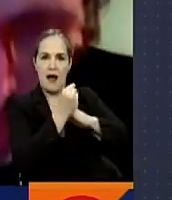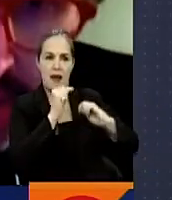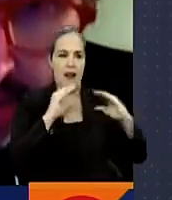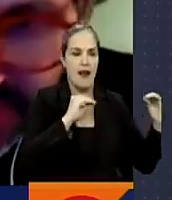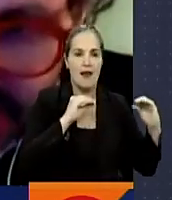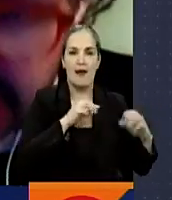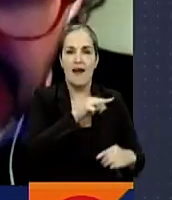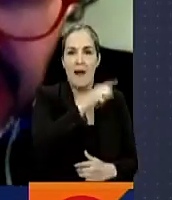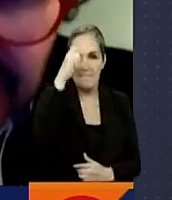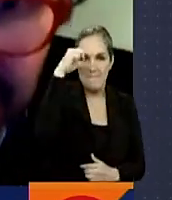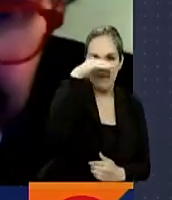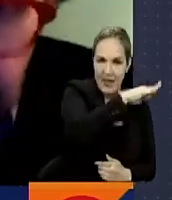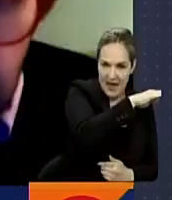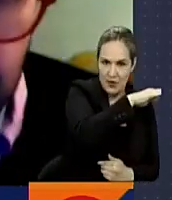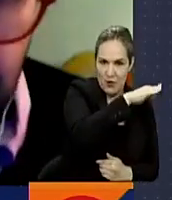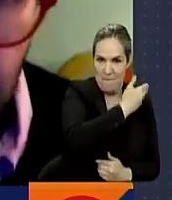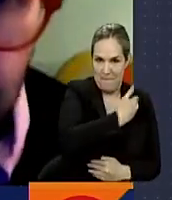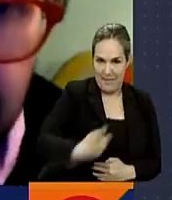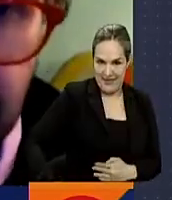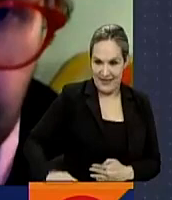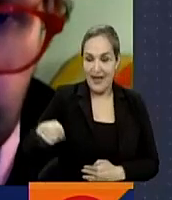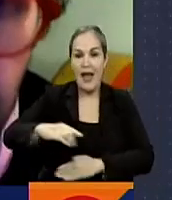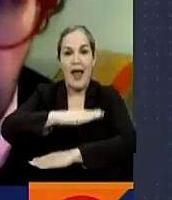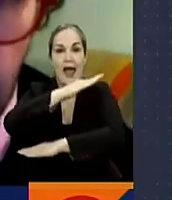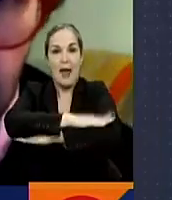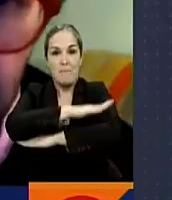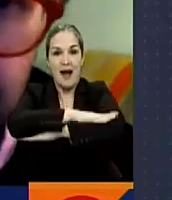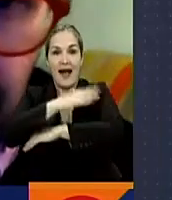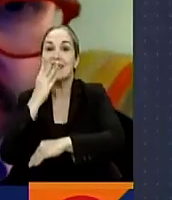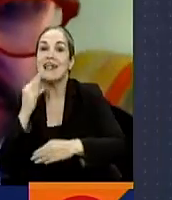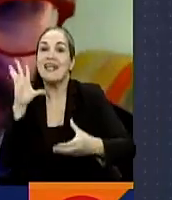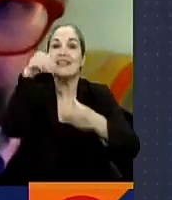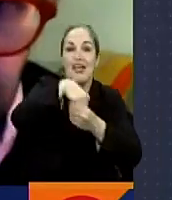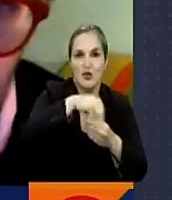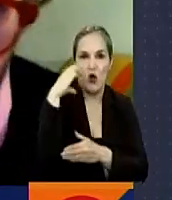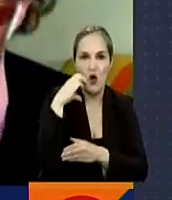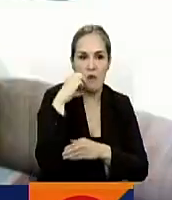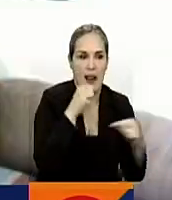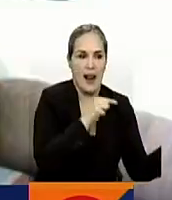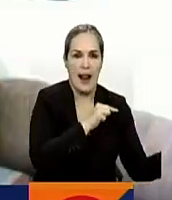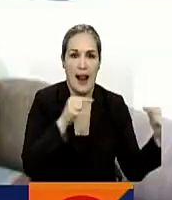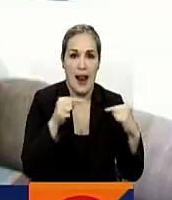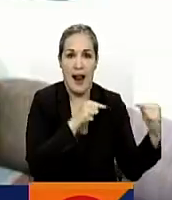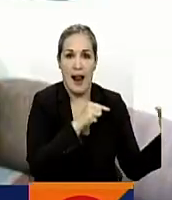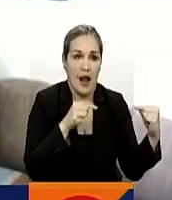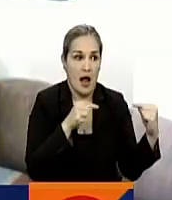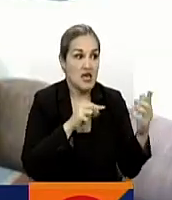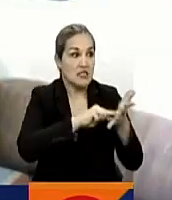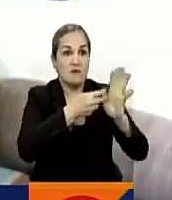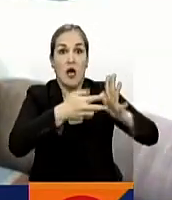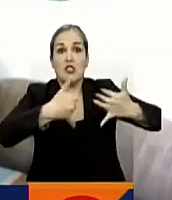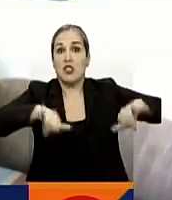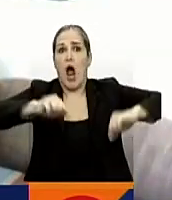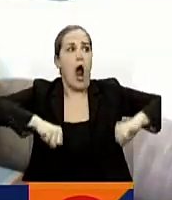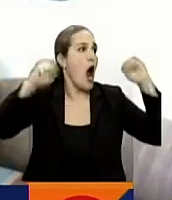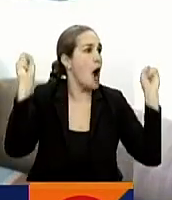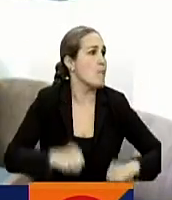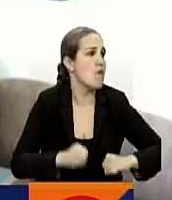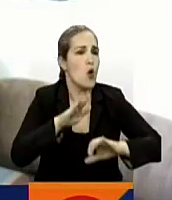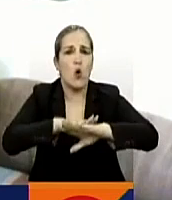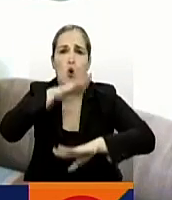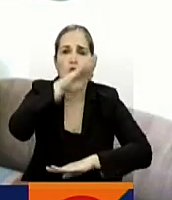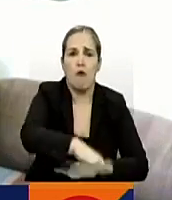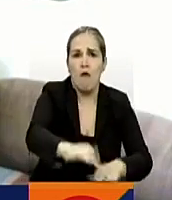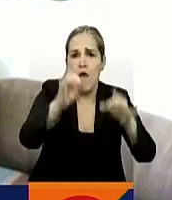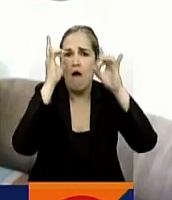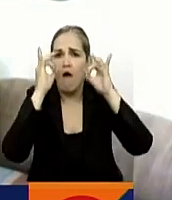Petro el presidente y el embajador israelí entonces Entonces digamos que que todavía no se puede hablar ni de consecuencias no